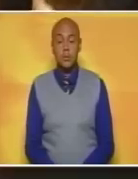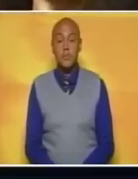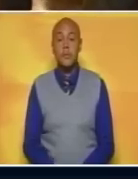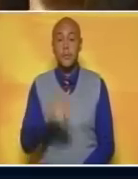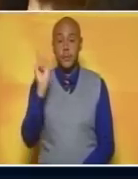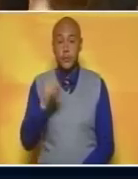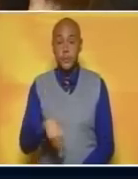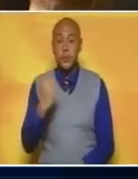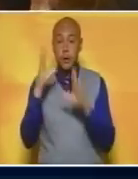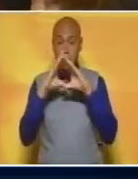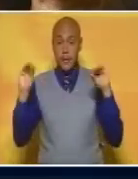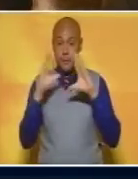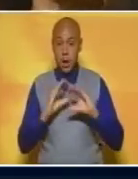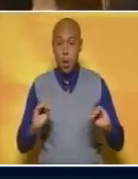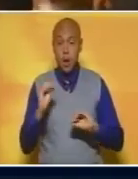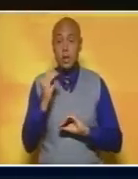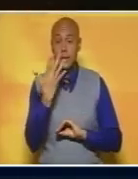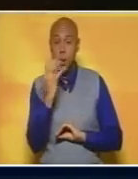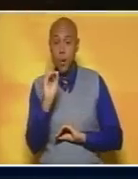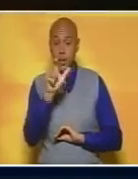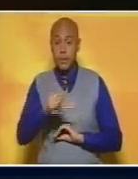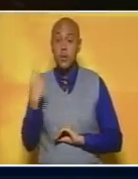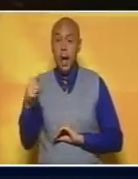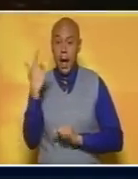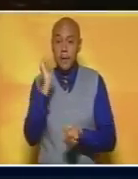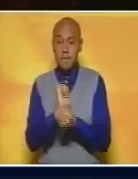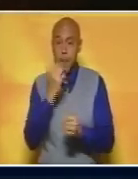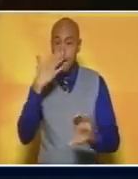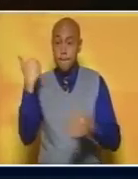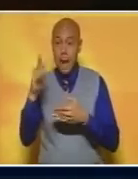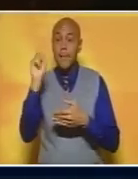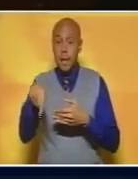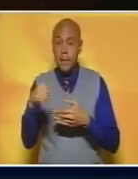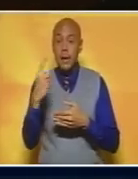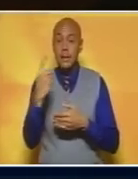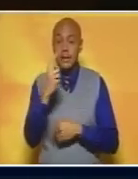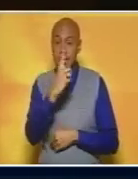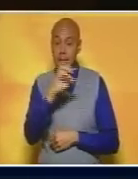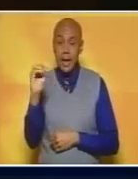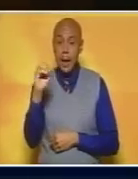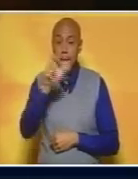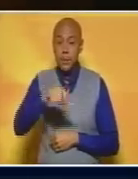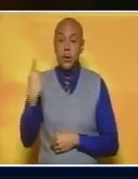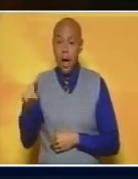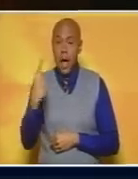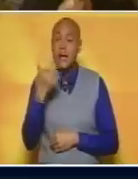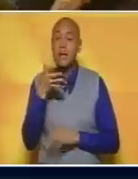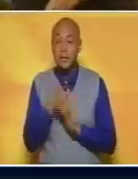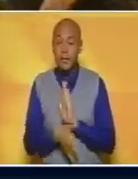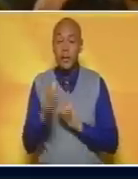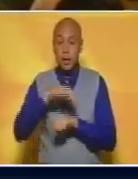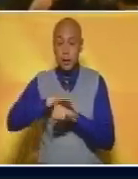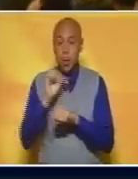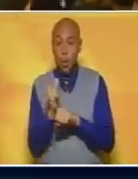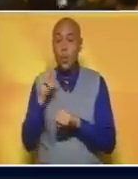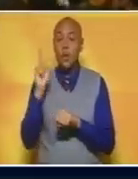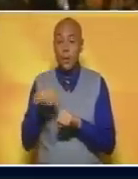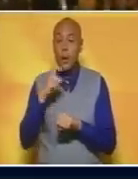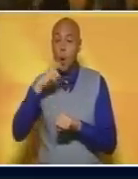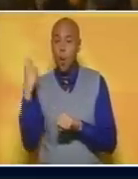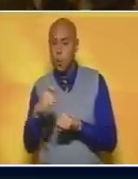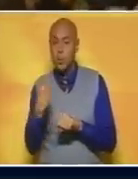En Líbano, más de 50 personas fueron arrestadas y casi un centenar resultaron heridas en los choques entre fuerzas de seguridad y